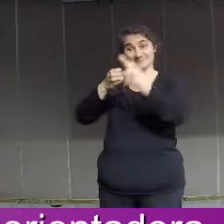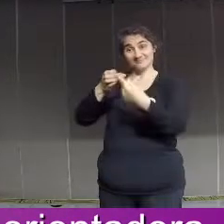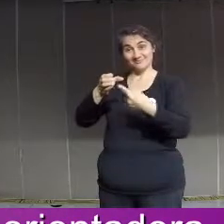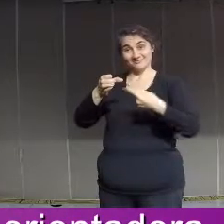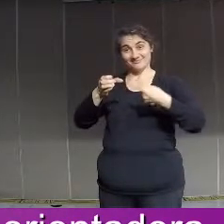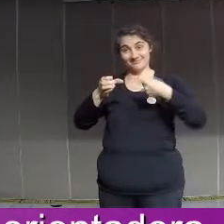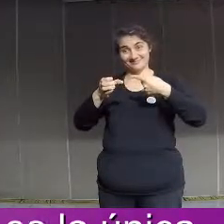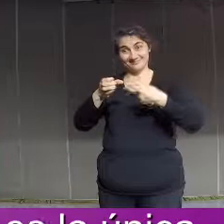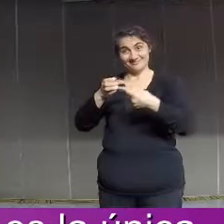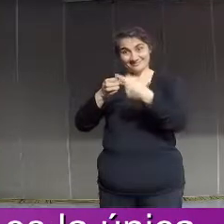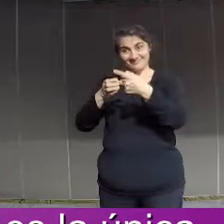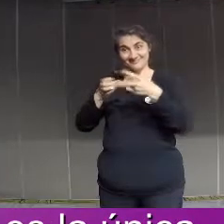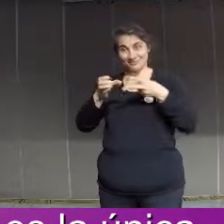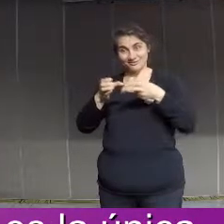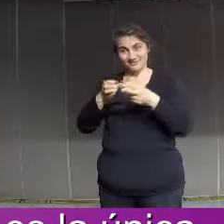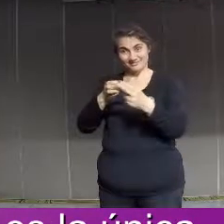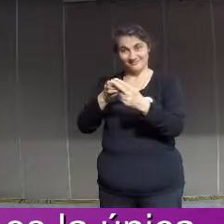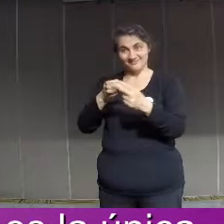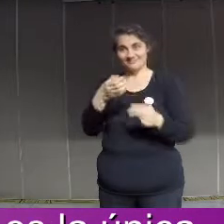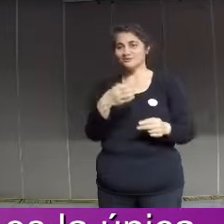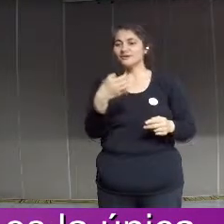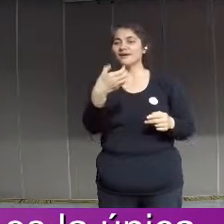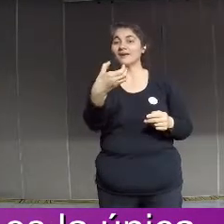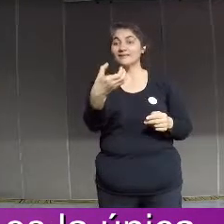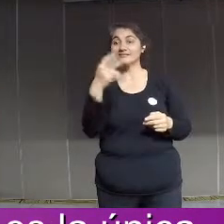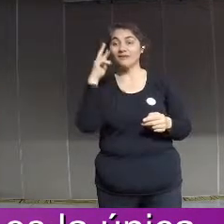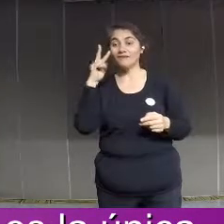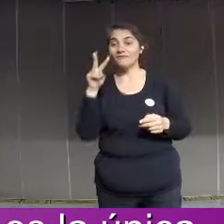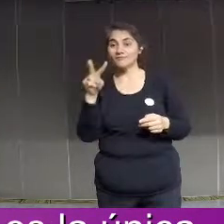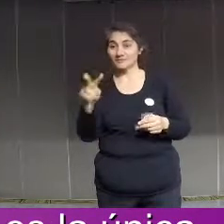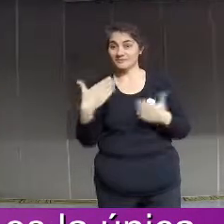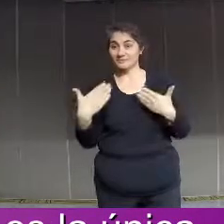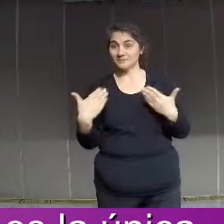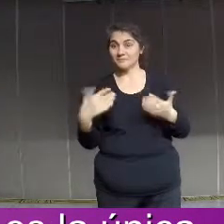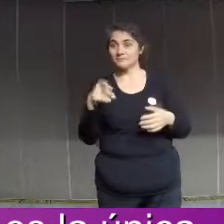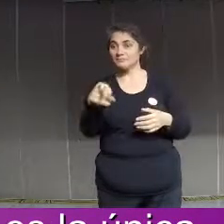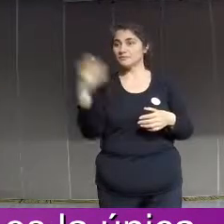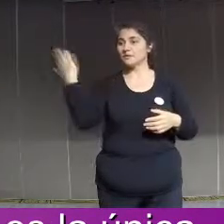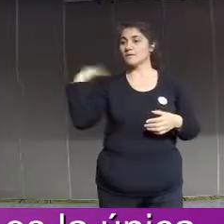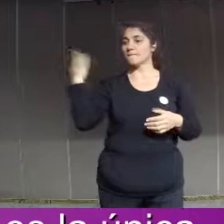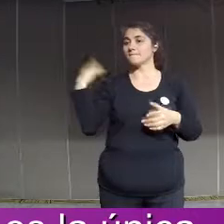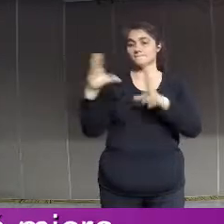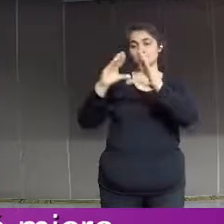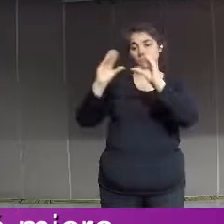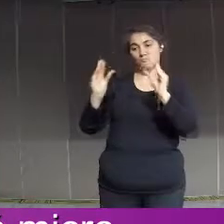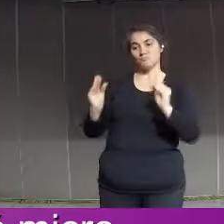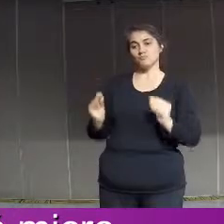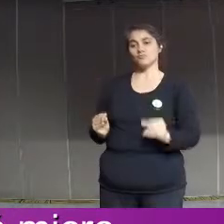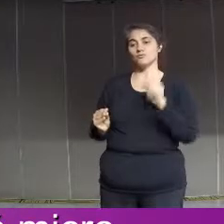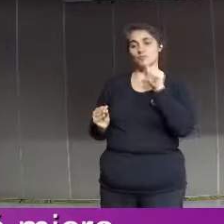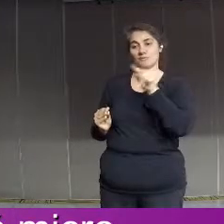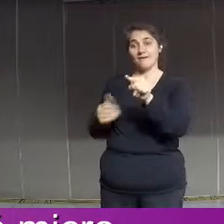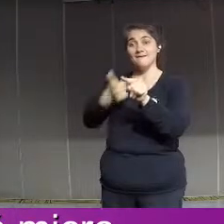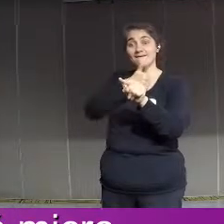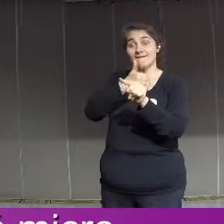quedo tranquila que el pulmón está protegido, ¿sí? Perdón, Vero, Porque, una cosa del agua fría. El agua